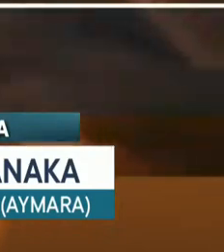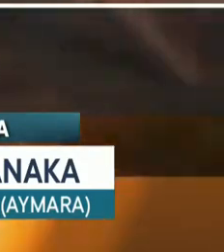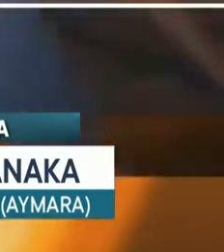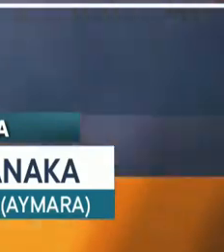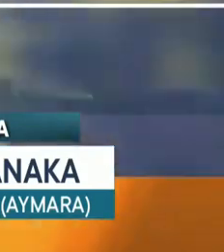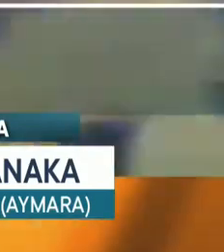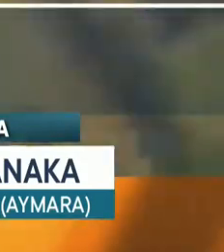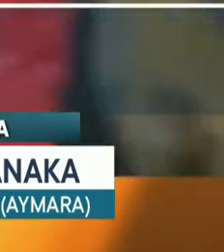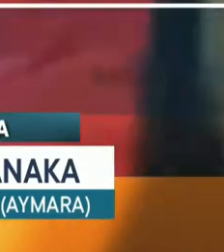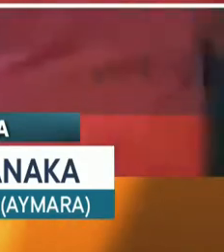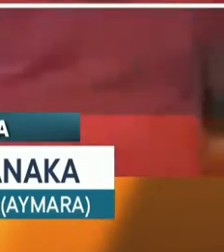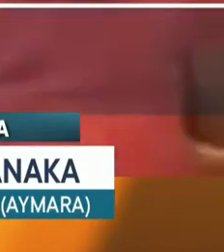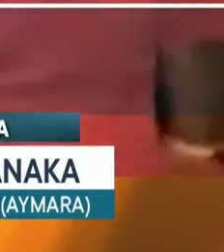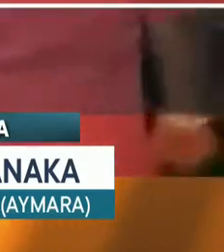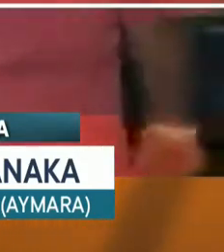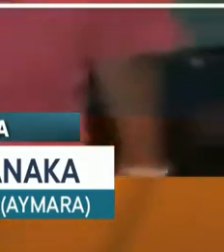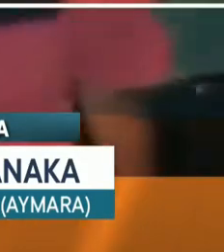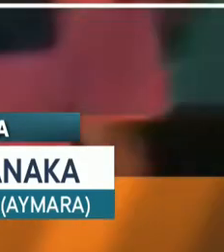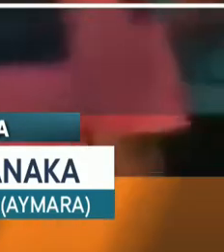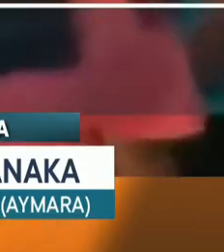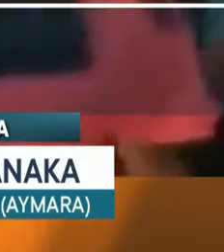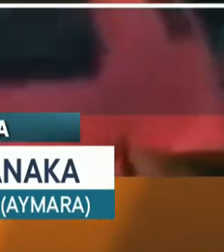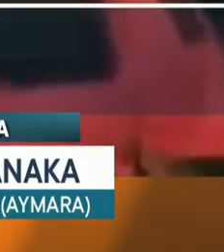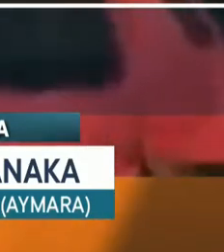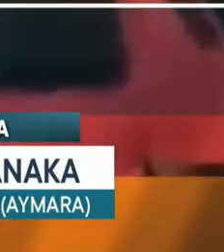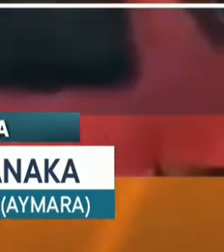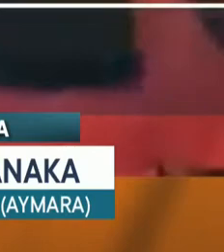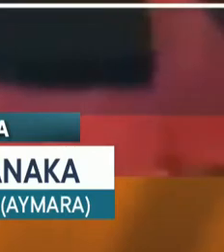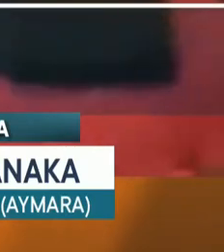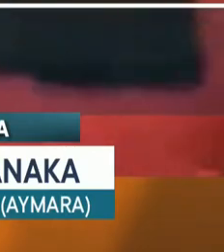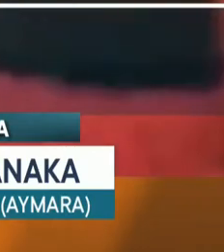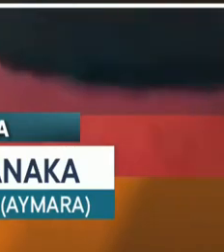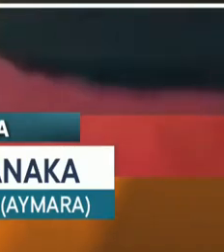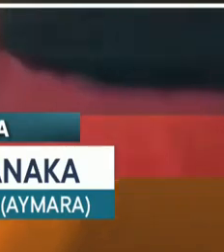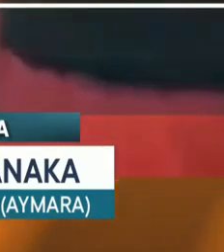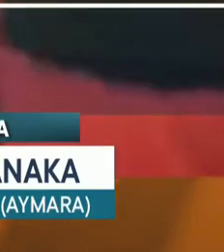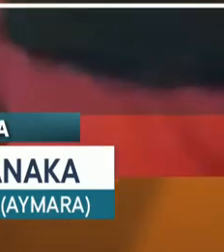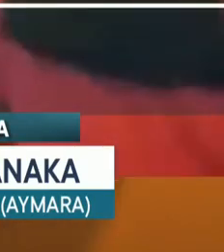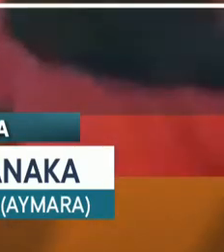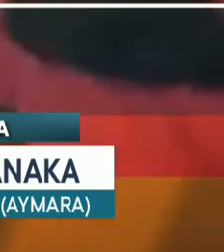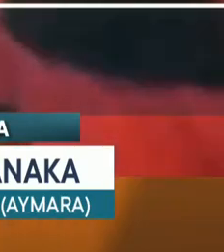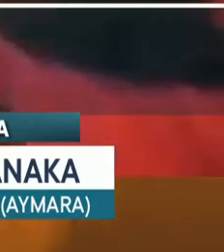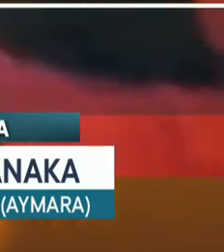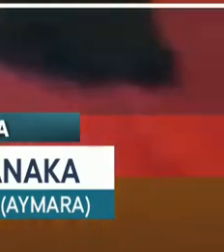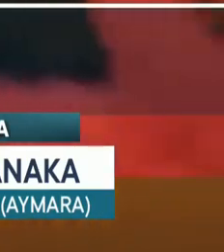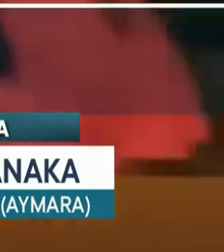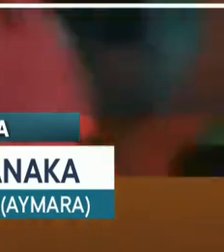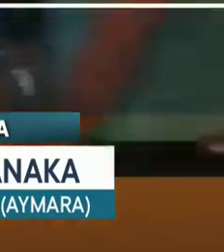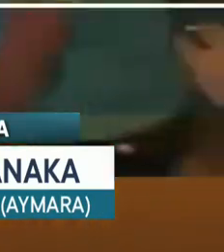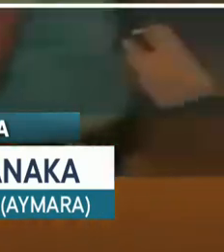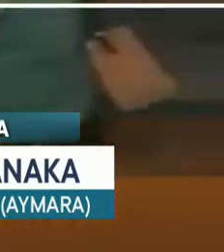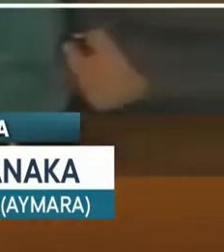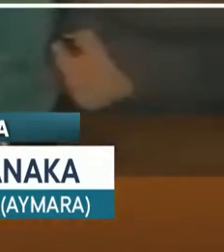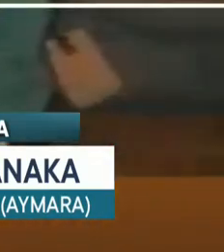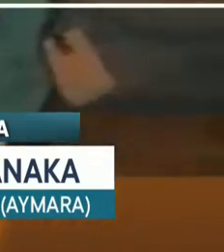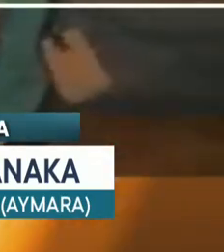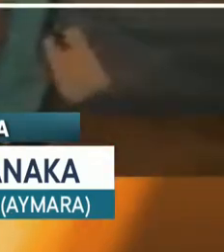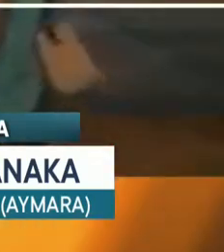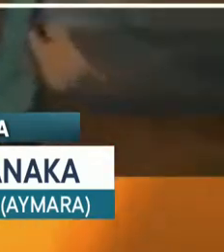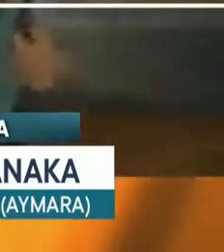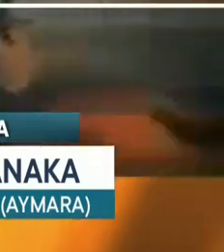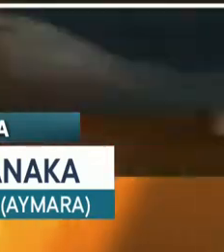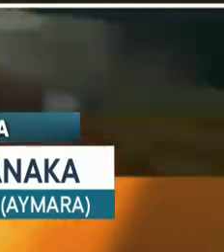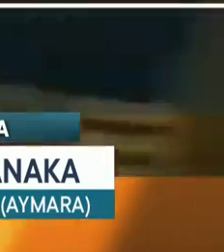Uija, Hani, Hukpacham, Tatanakasa, Yakasisa, Jupanakaja, Orok, Ayasisipkanaja, Marakachiri, Nagasti, Policia,